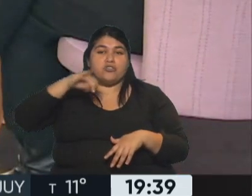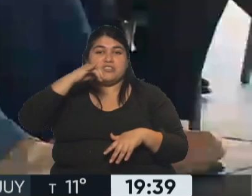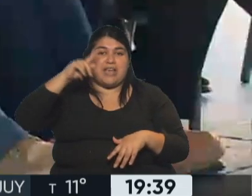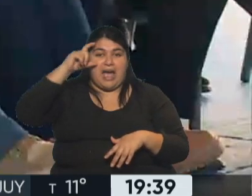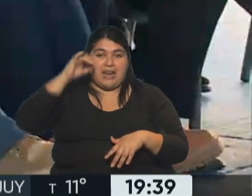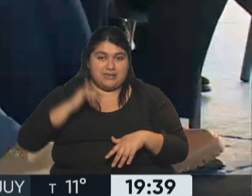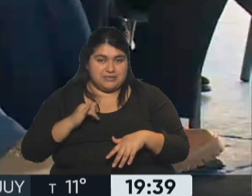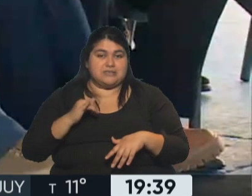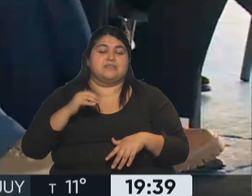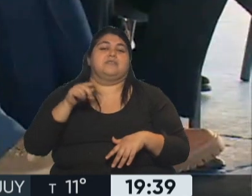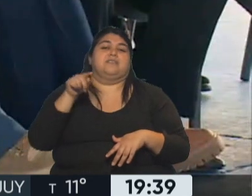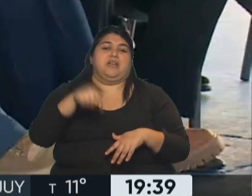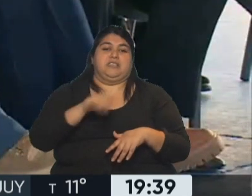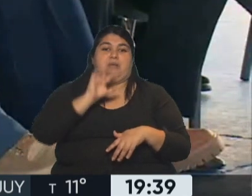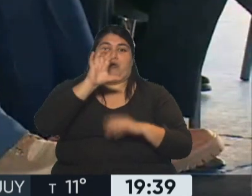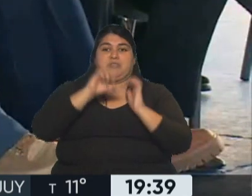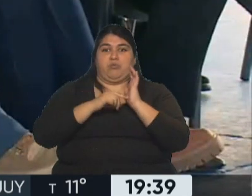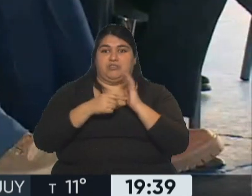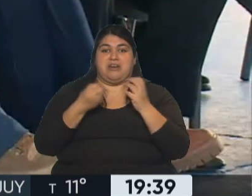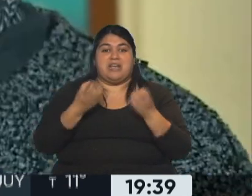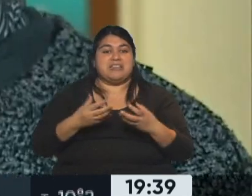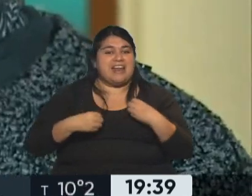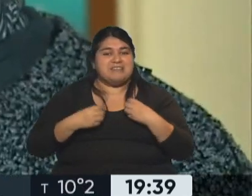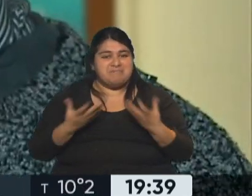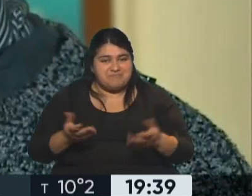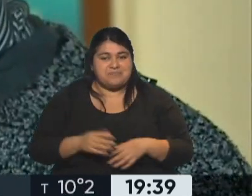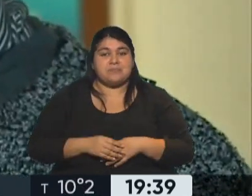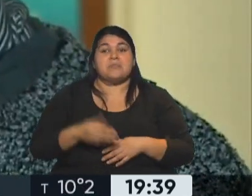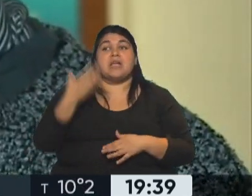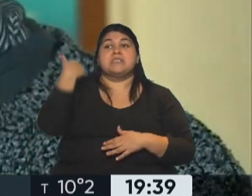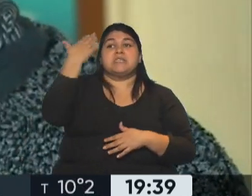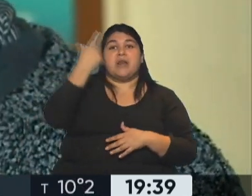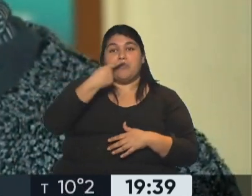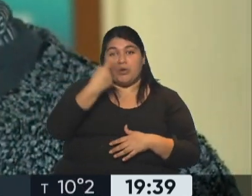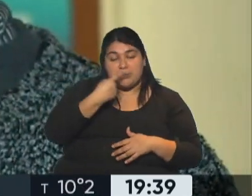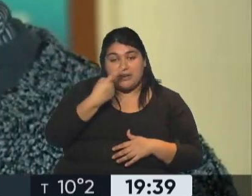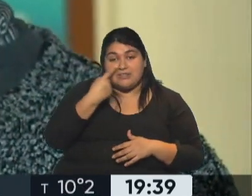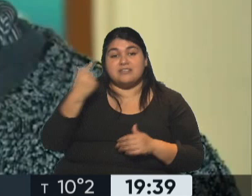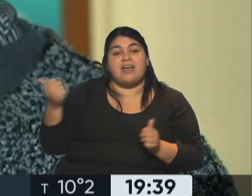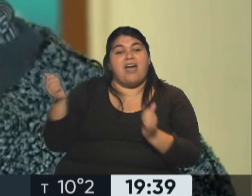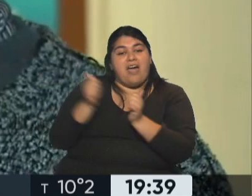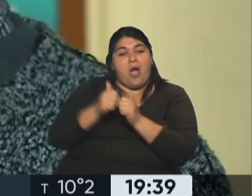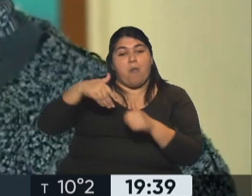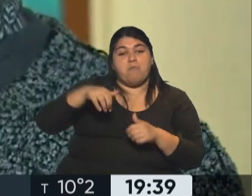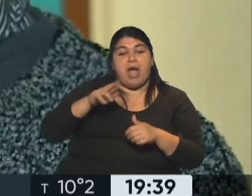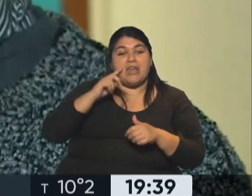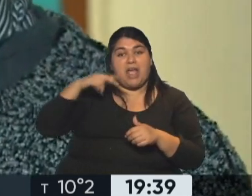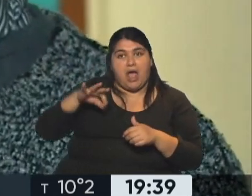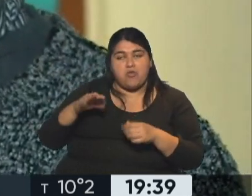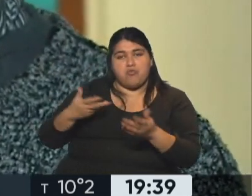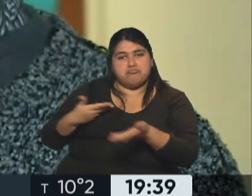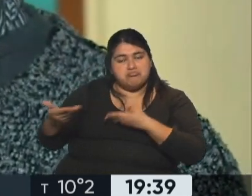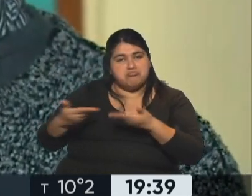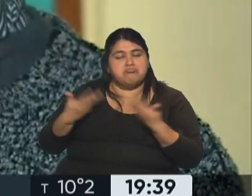de la provincia de Buenos Aires Cómo Has vivido este momento la verdad que fue un intercambio